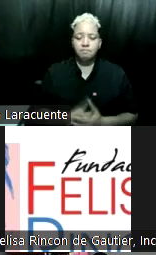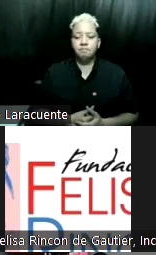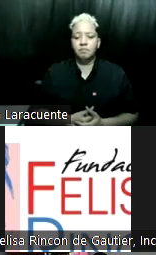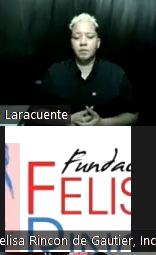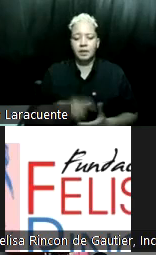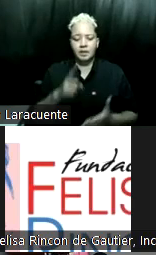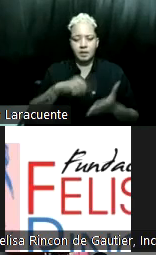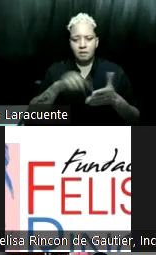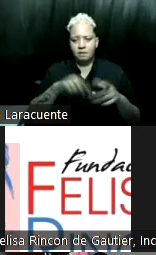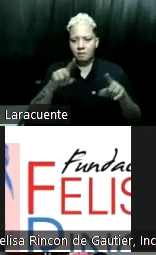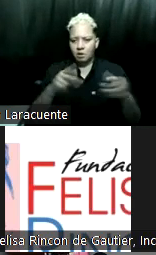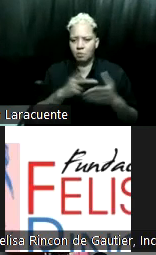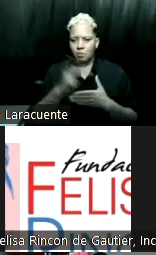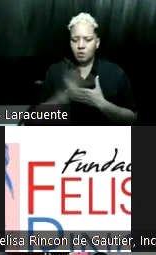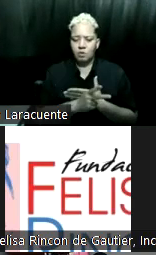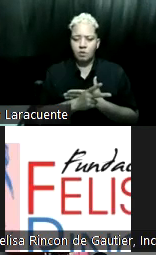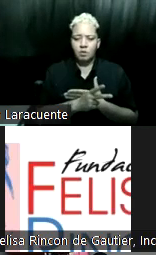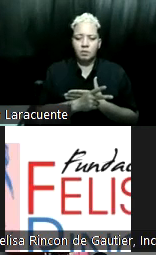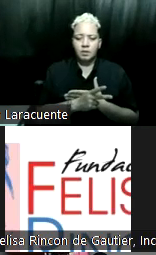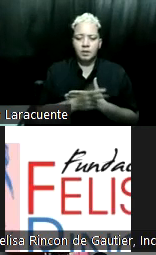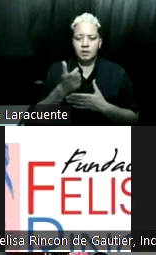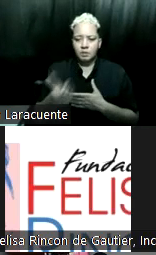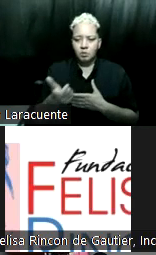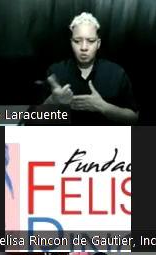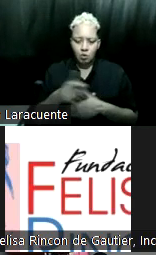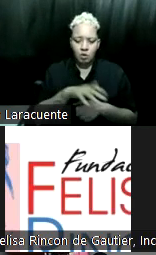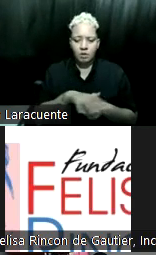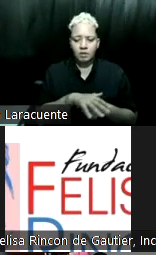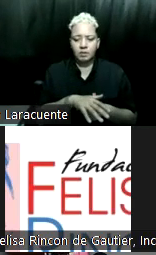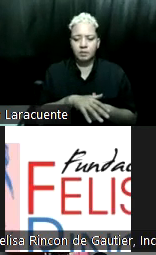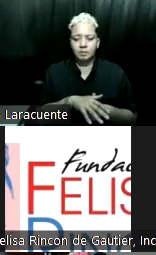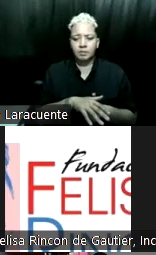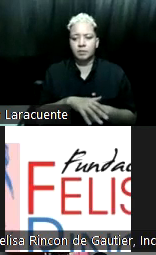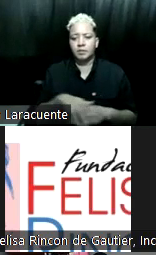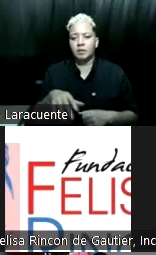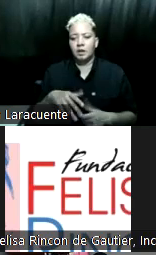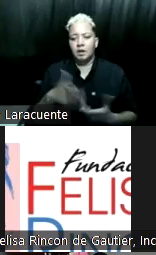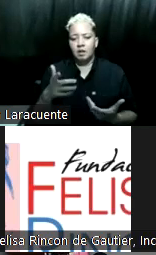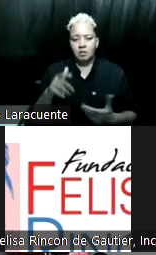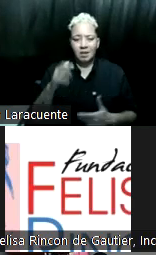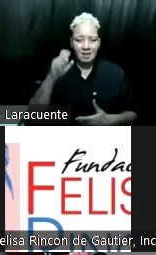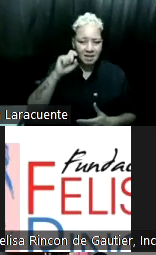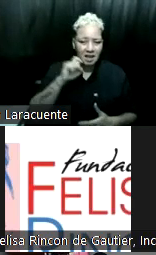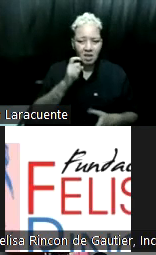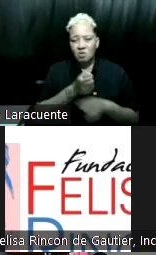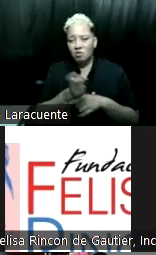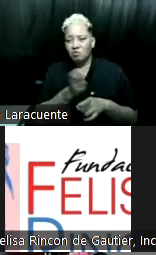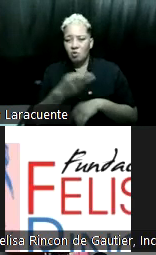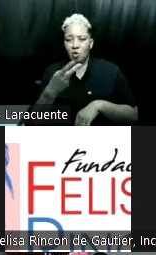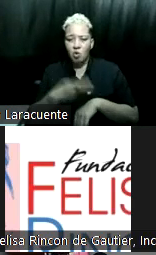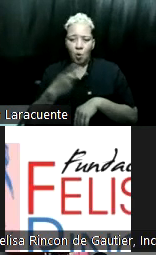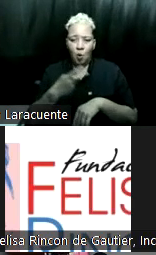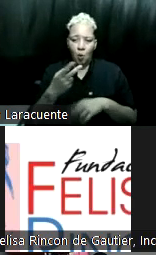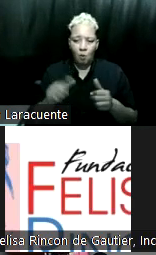varios programas de televisión local donde, y cito, la inmoralidad, la bajeza, el sexo y los chistes de doble